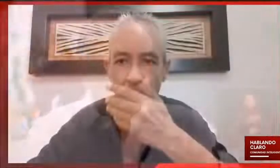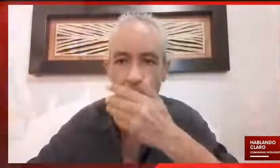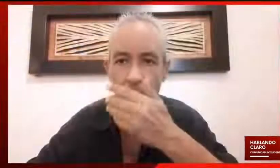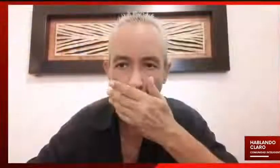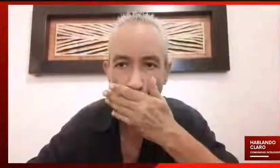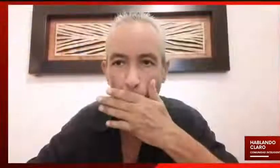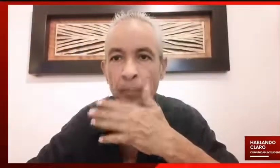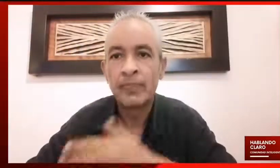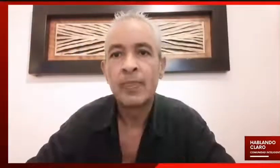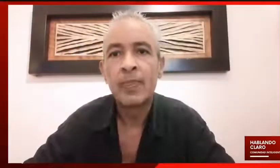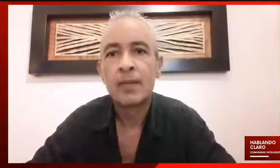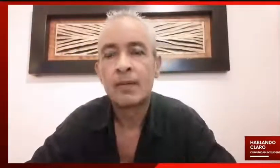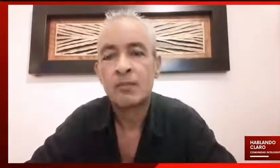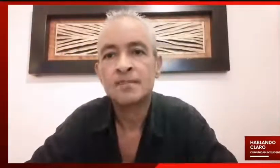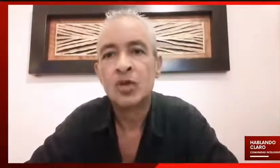asunto.